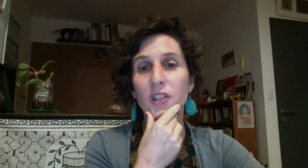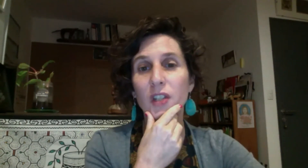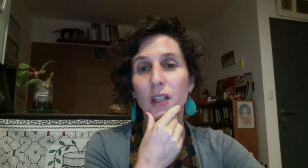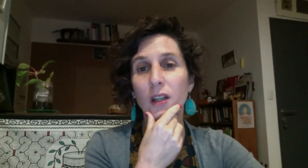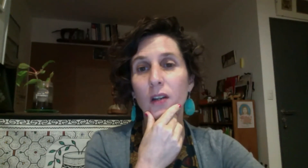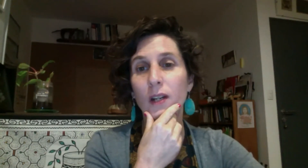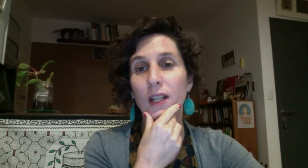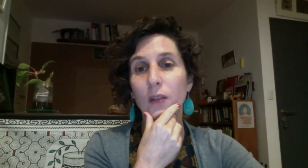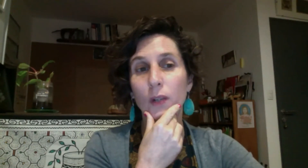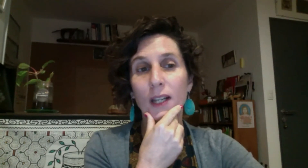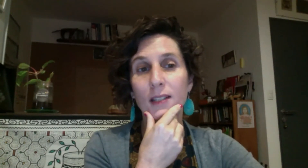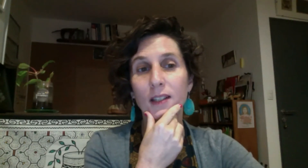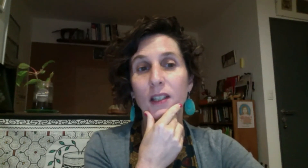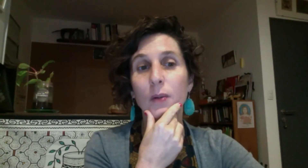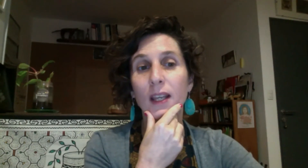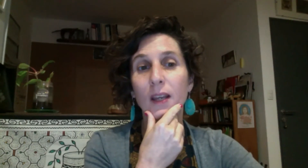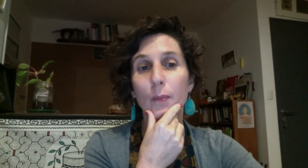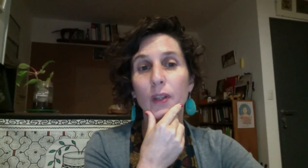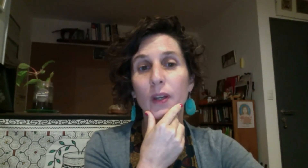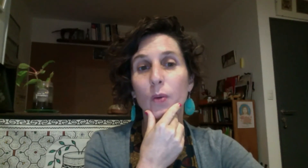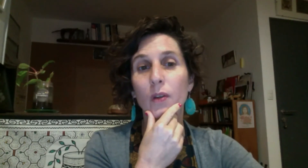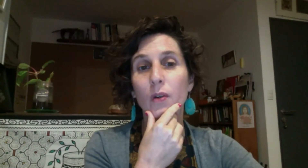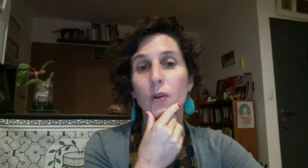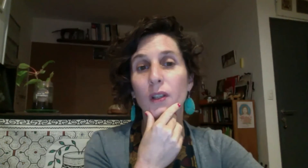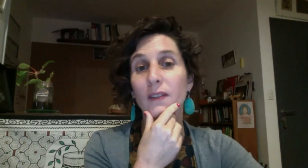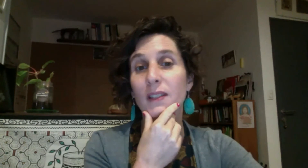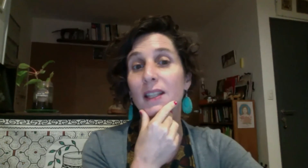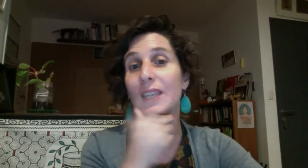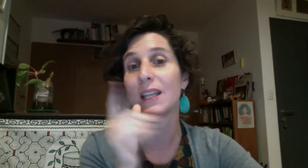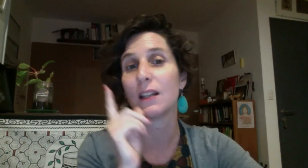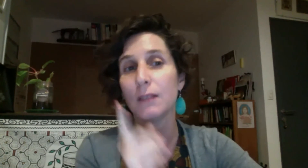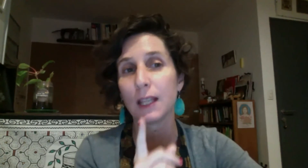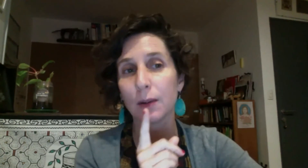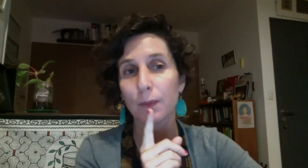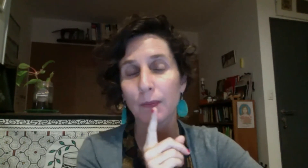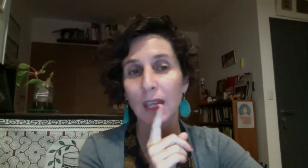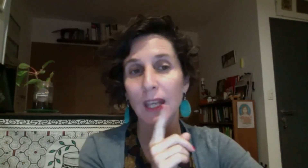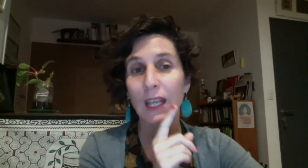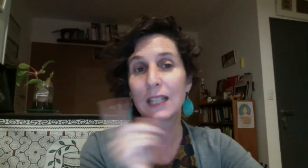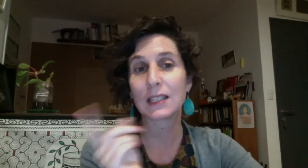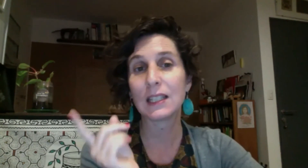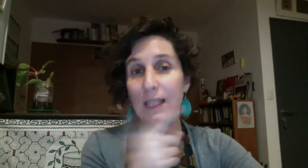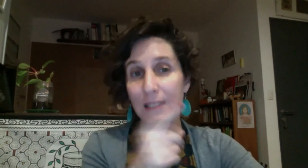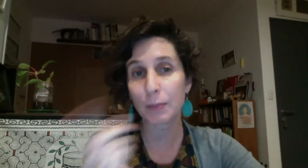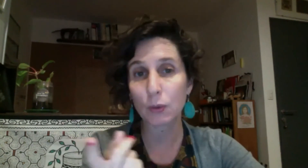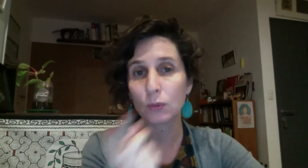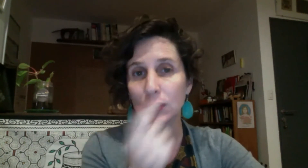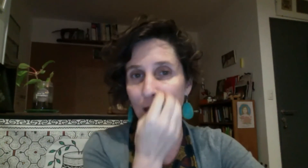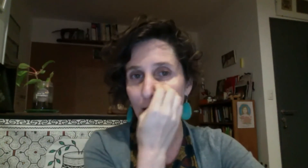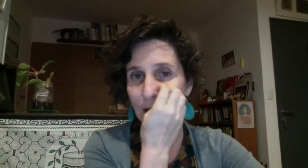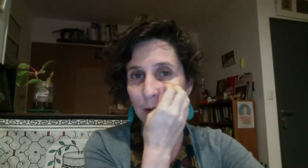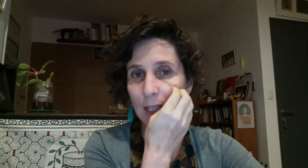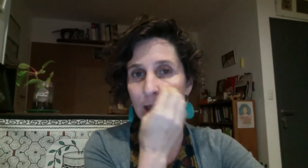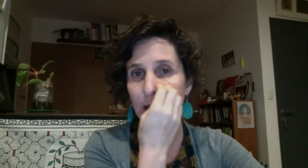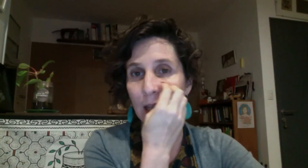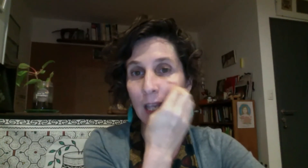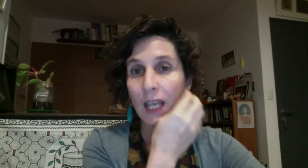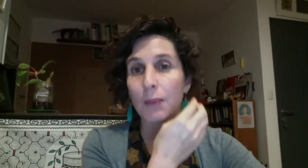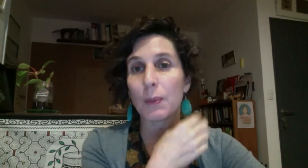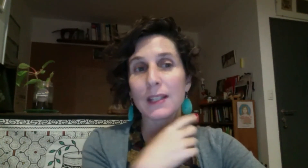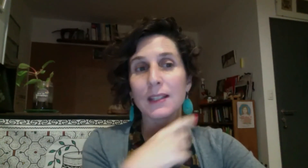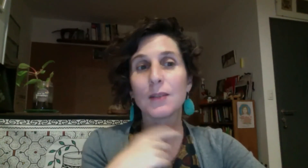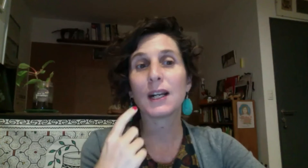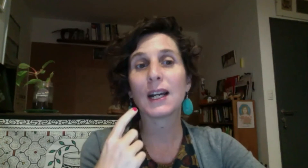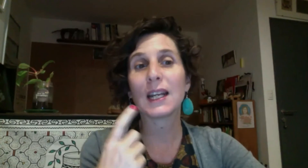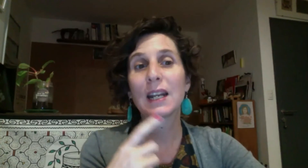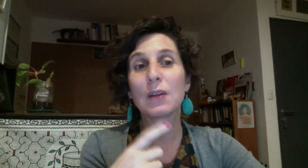los asháninkas con la naturaleza? Da un ejemplo de acuerdo con lo que viste en el video. Esa pregunta, la que acabo de leer, me